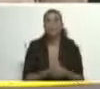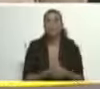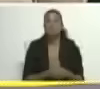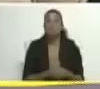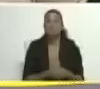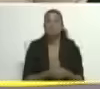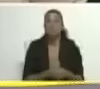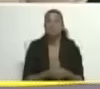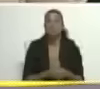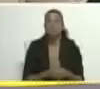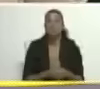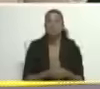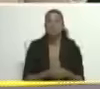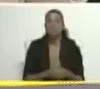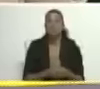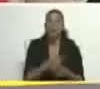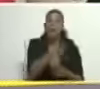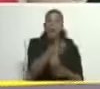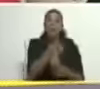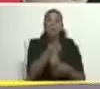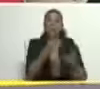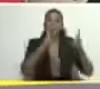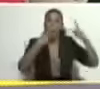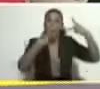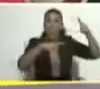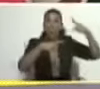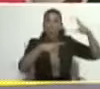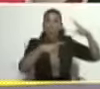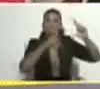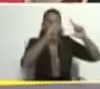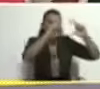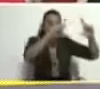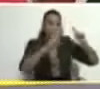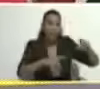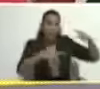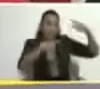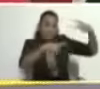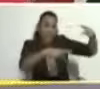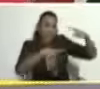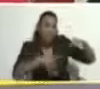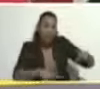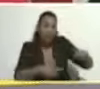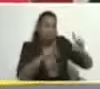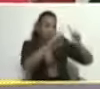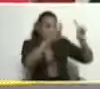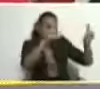important hay dos párrafos muy importantes